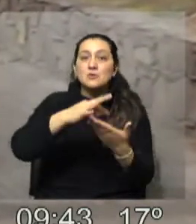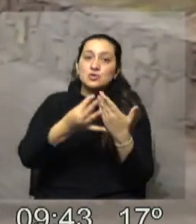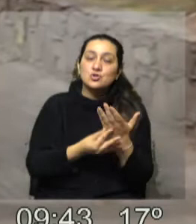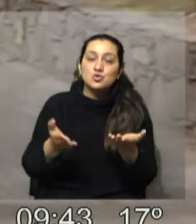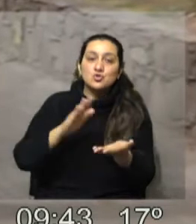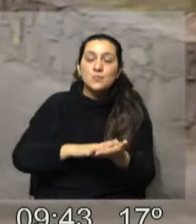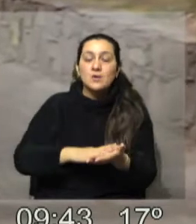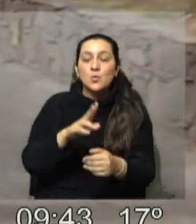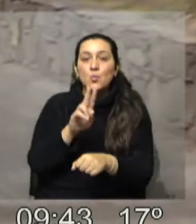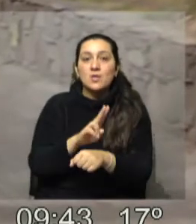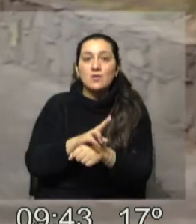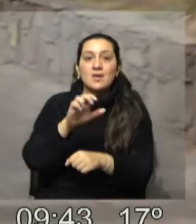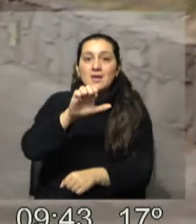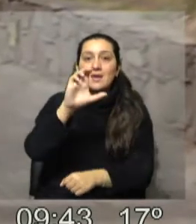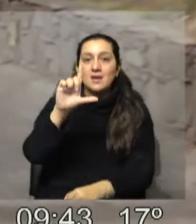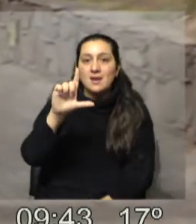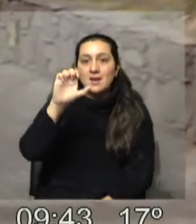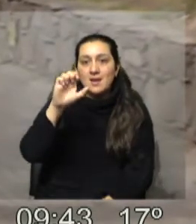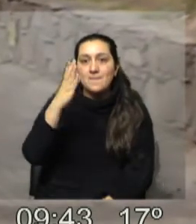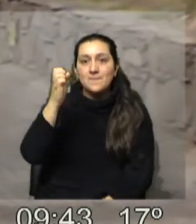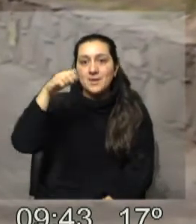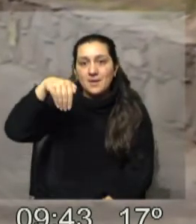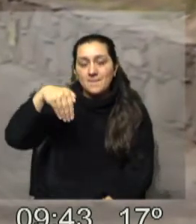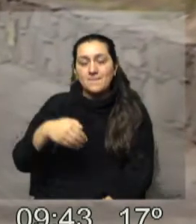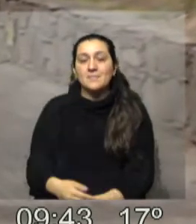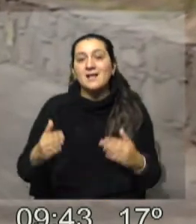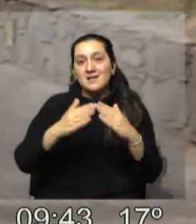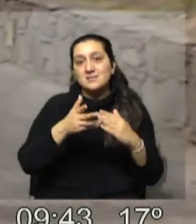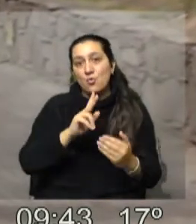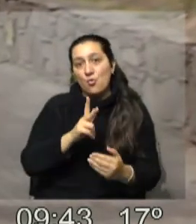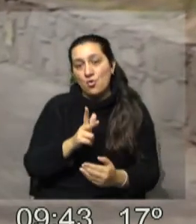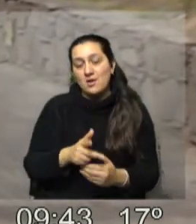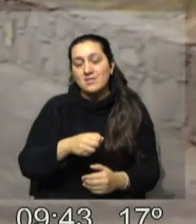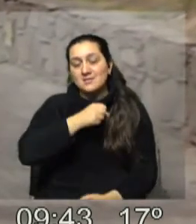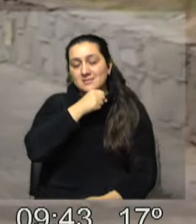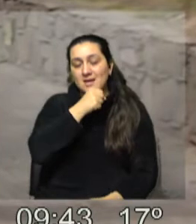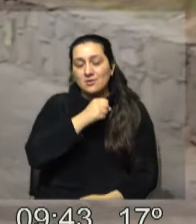el cuidado de los LPM en tiempo de pandemia, y también esta campaña para mejorar la calidad